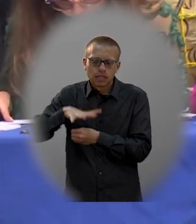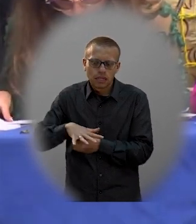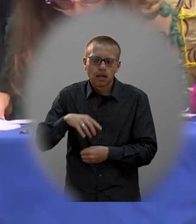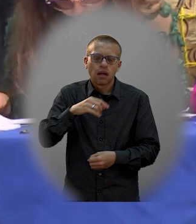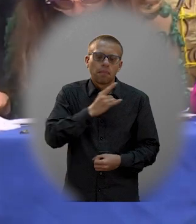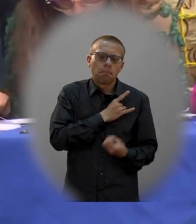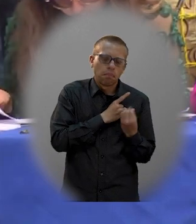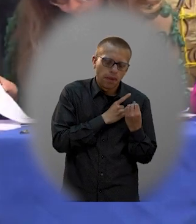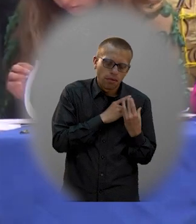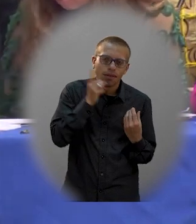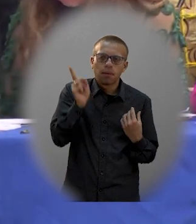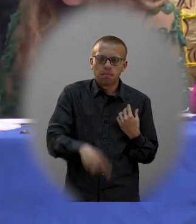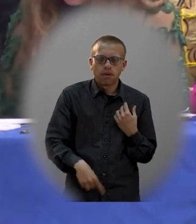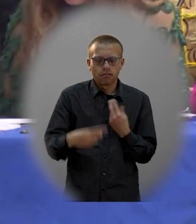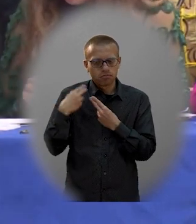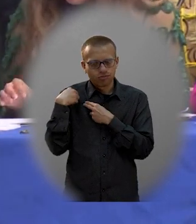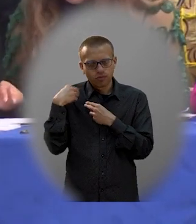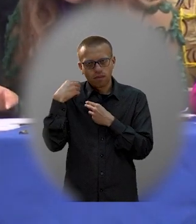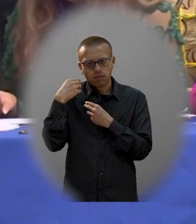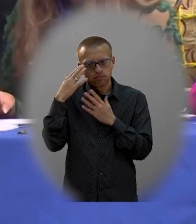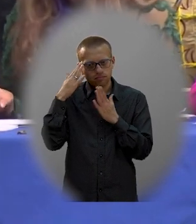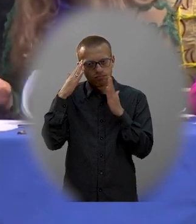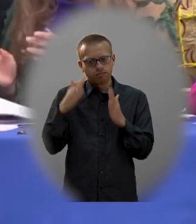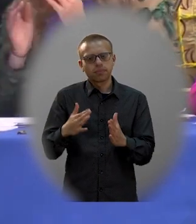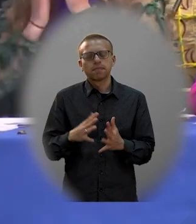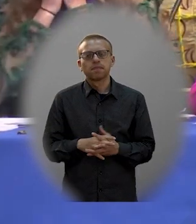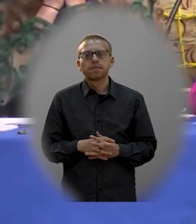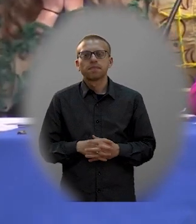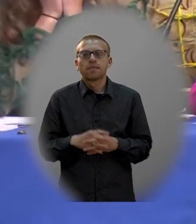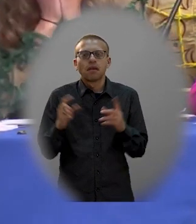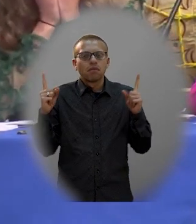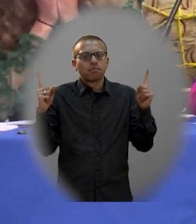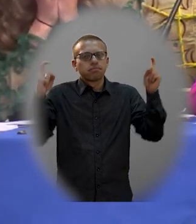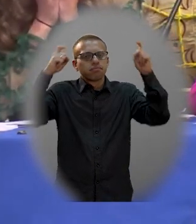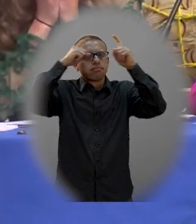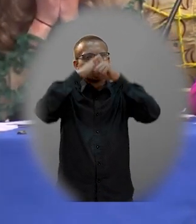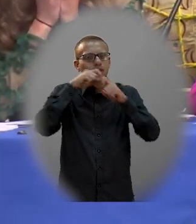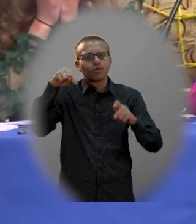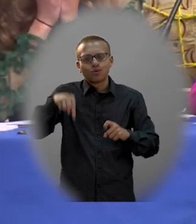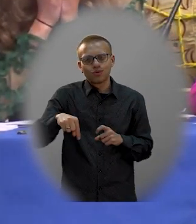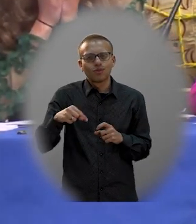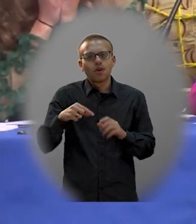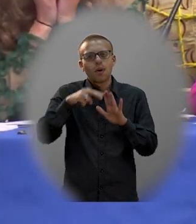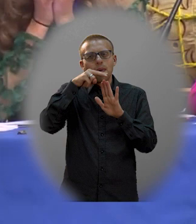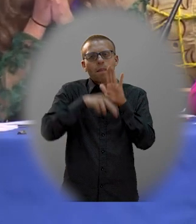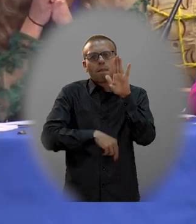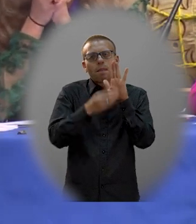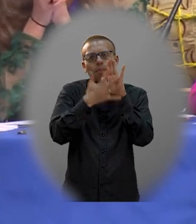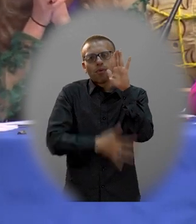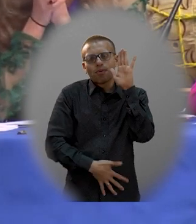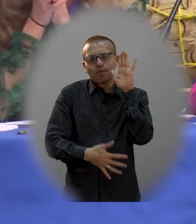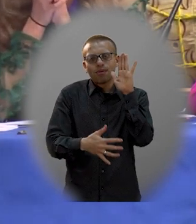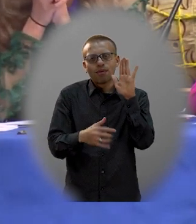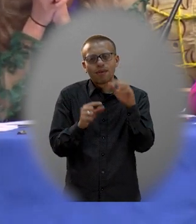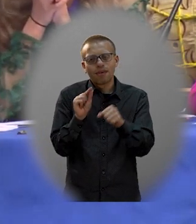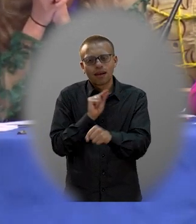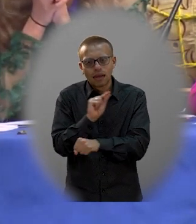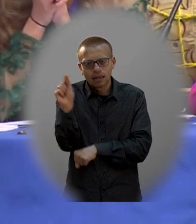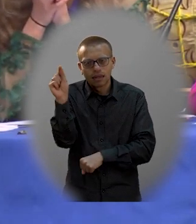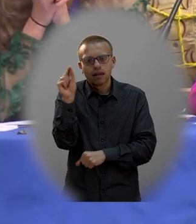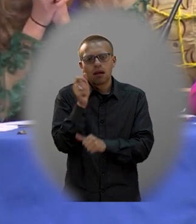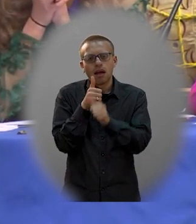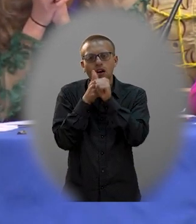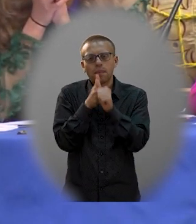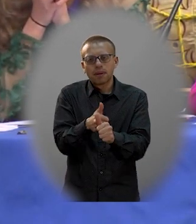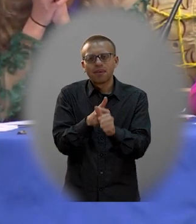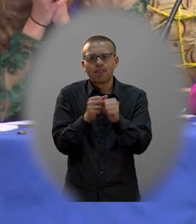Como es la pedagógica. También como en esas reflexiones que hacíamos sobre el protocolo y esas críticas, era ese acompañamiento